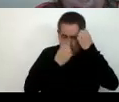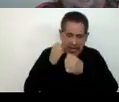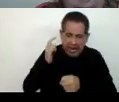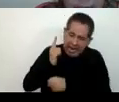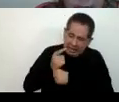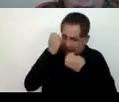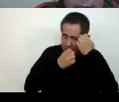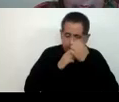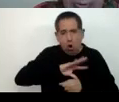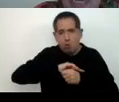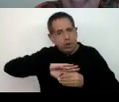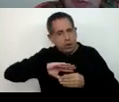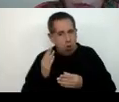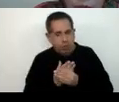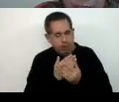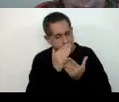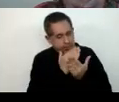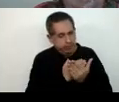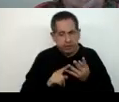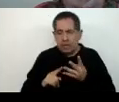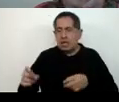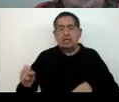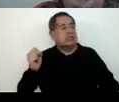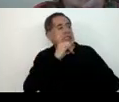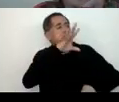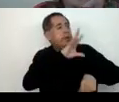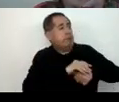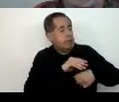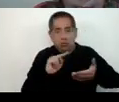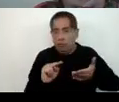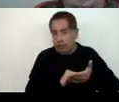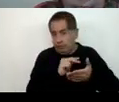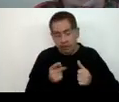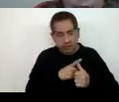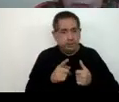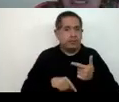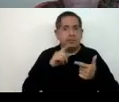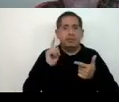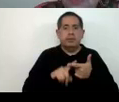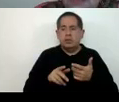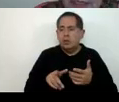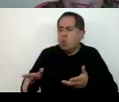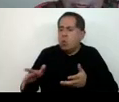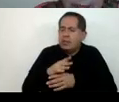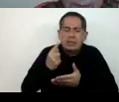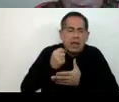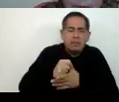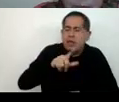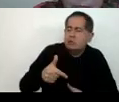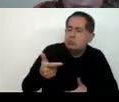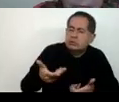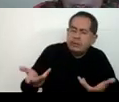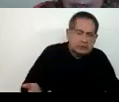del paciente, el acto autorizado, en qué consiste y qué acción terapéutica tiene,